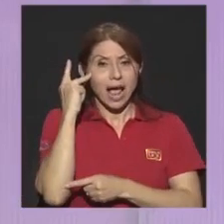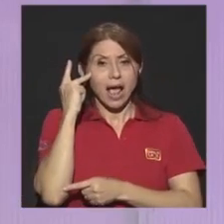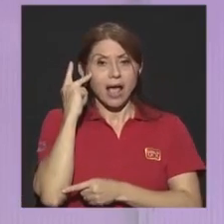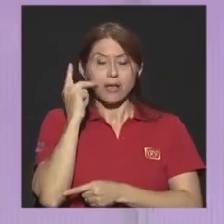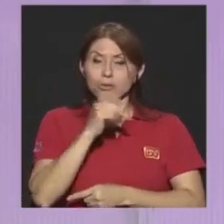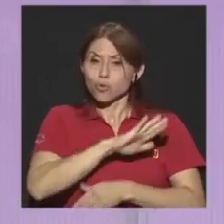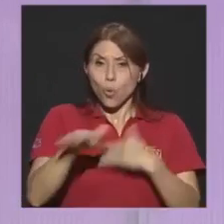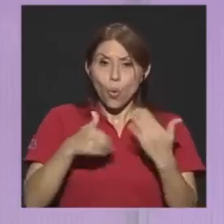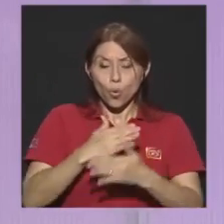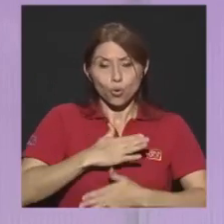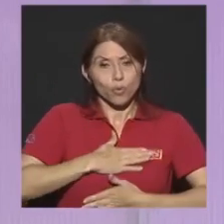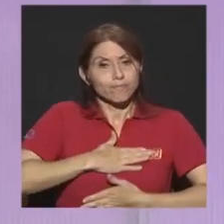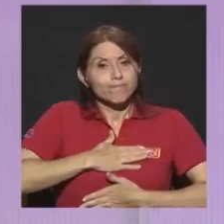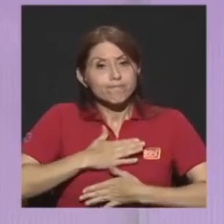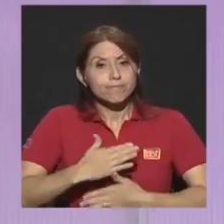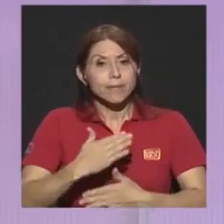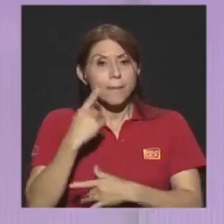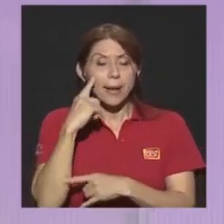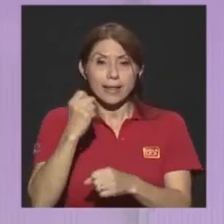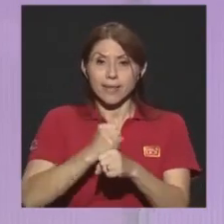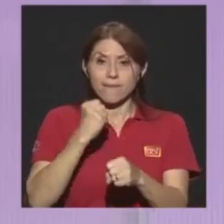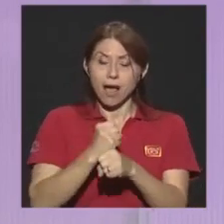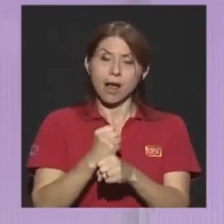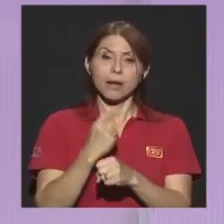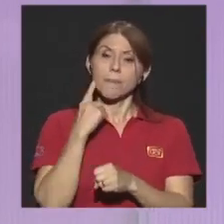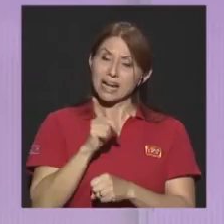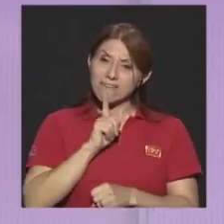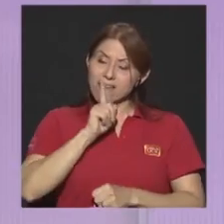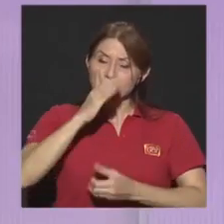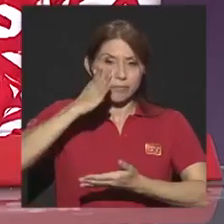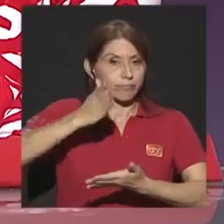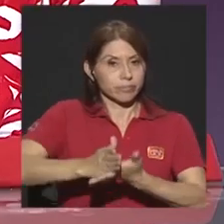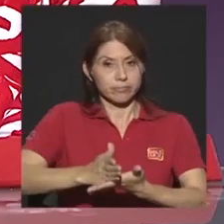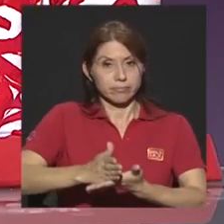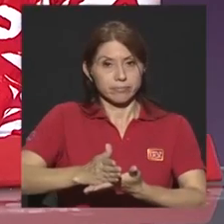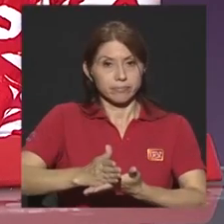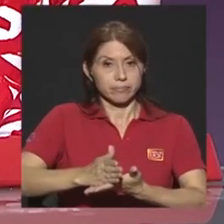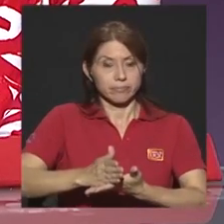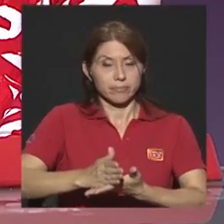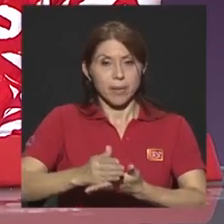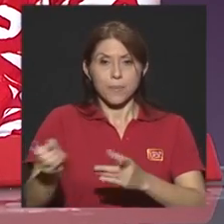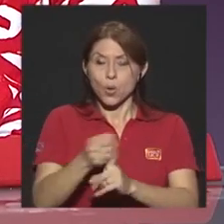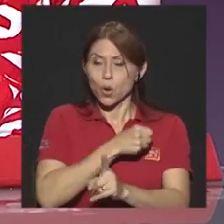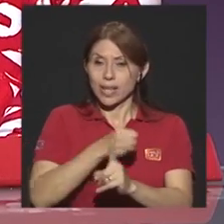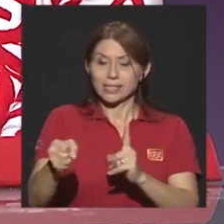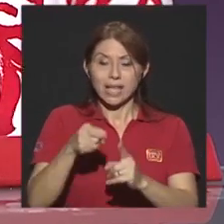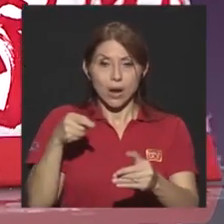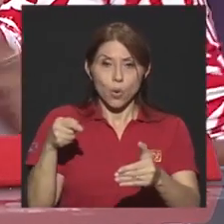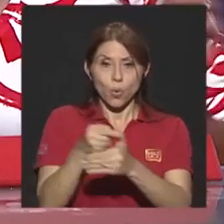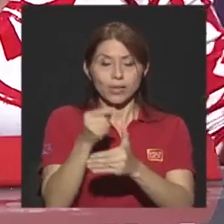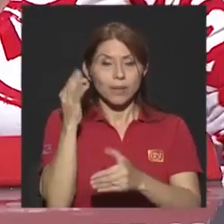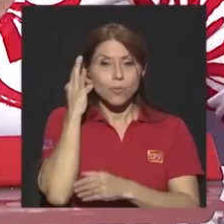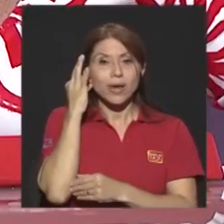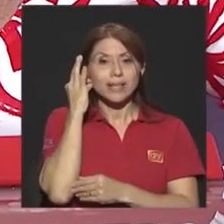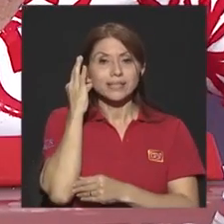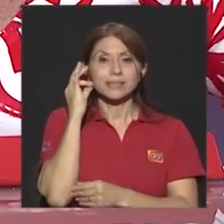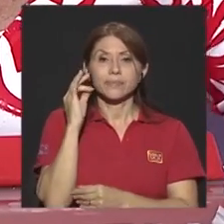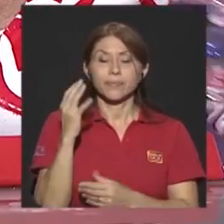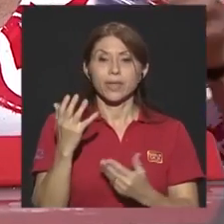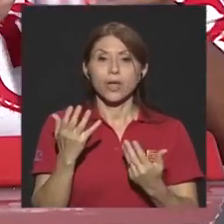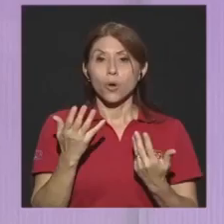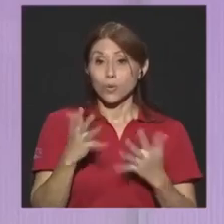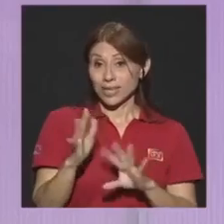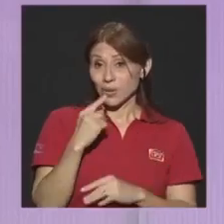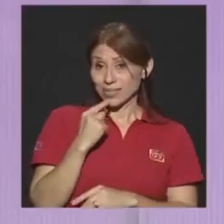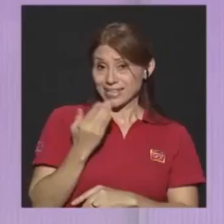trabajar por la eliminación de la violencia contra las mujeres. Lo decía